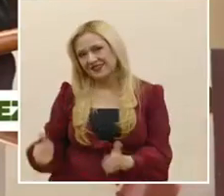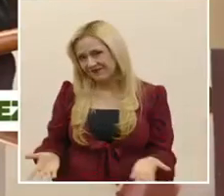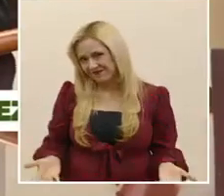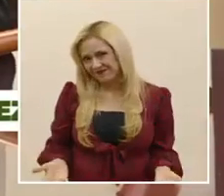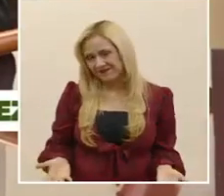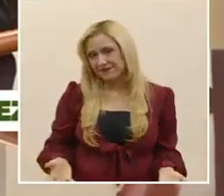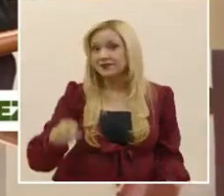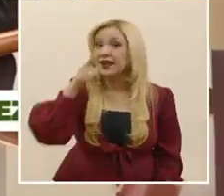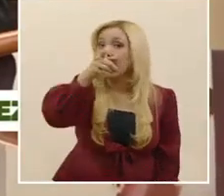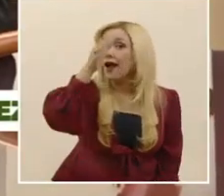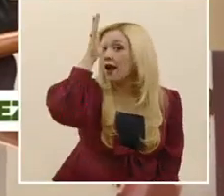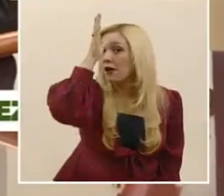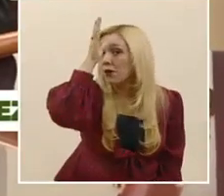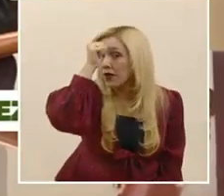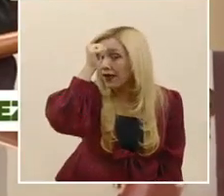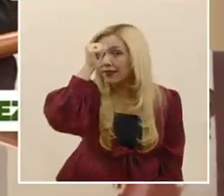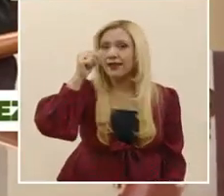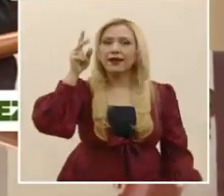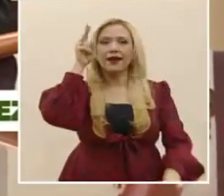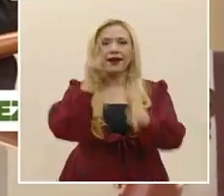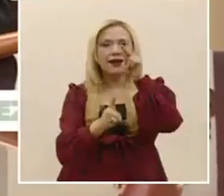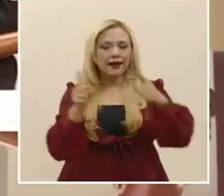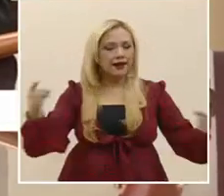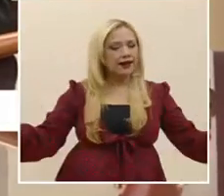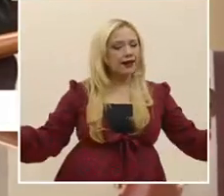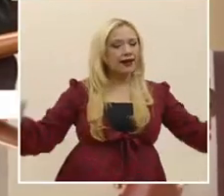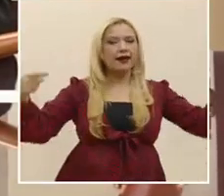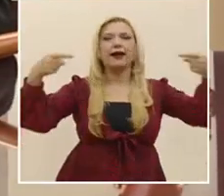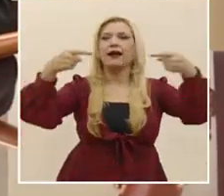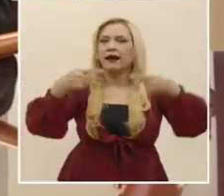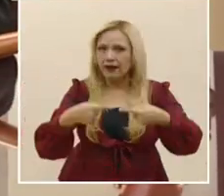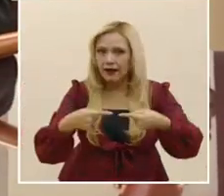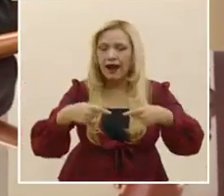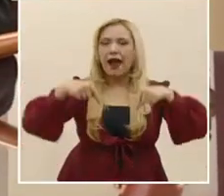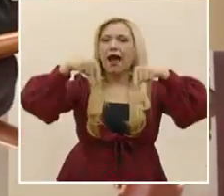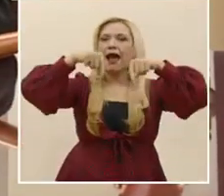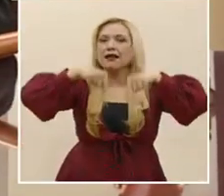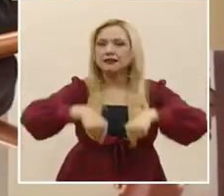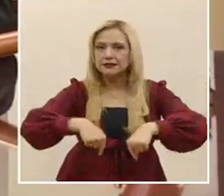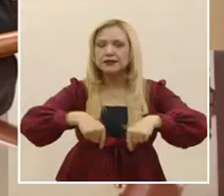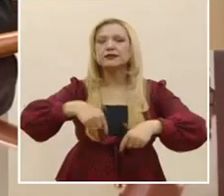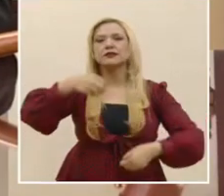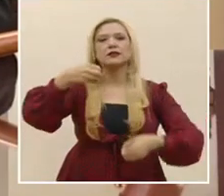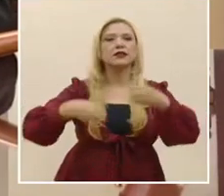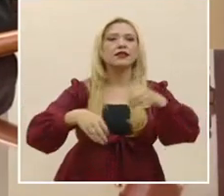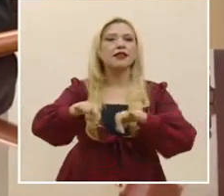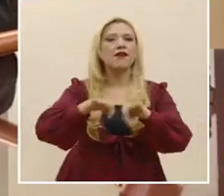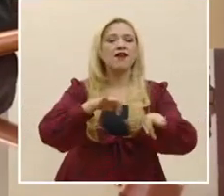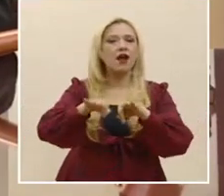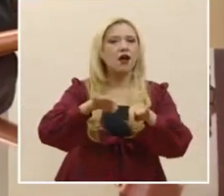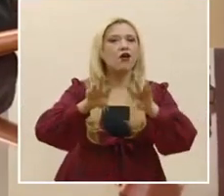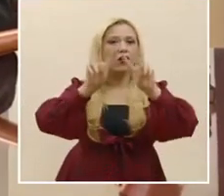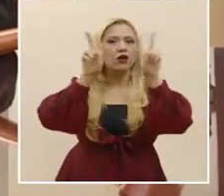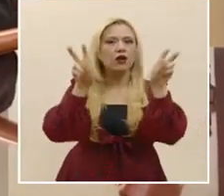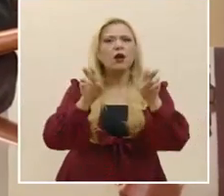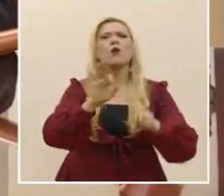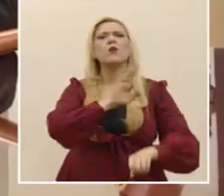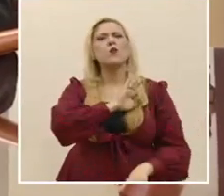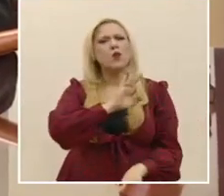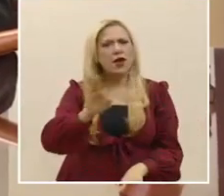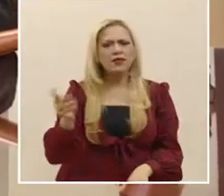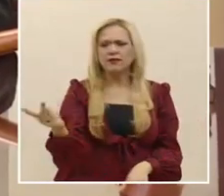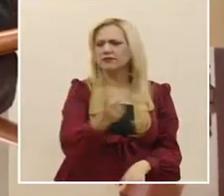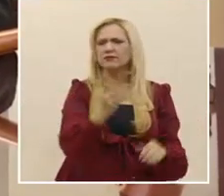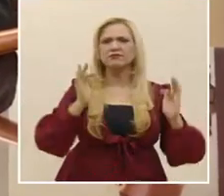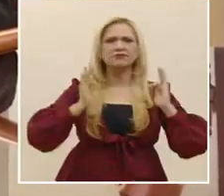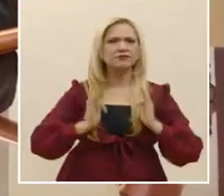Recuerda, no hay malos arreglos. Por eso, a través de la conciliación en el centro o en el tribunal laboral, celebrar un convenio da la tranquilidad de